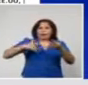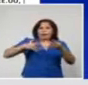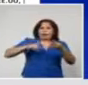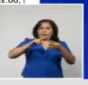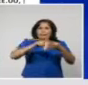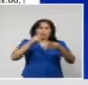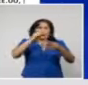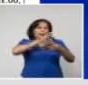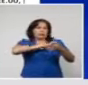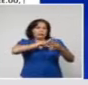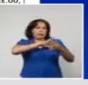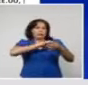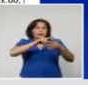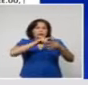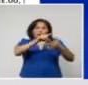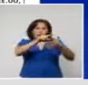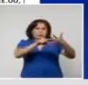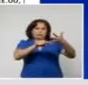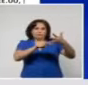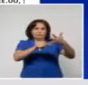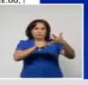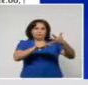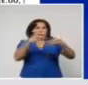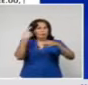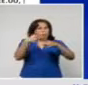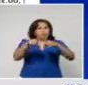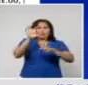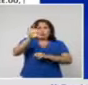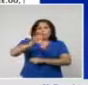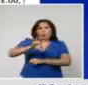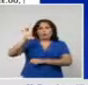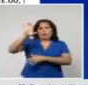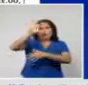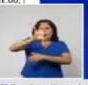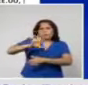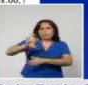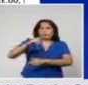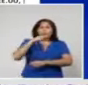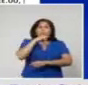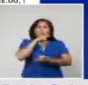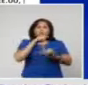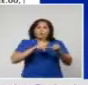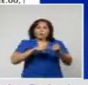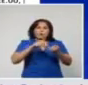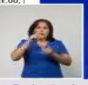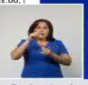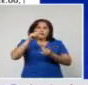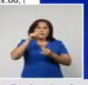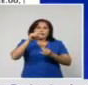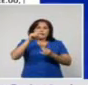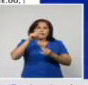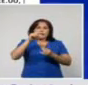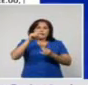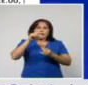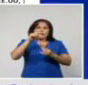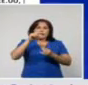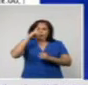Chile y de otros continentes, pues Rusia, Irán, Sudáfrica,